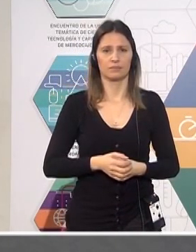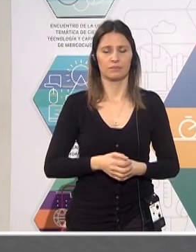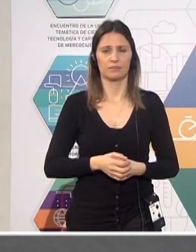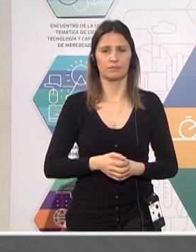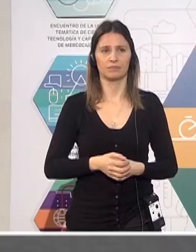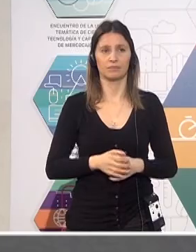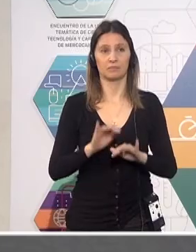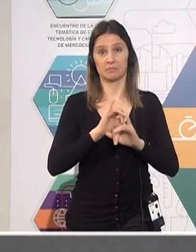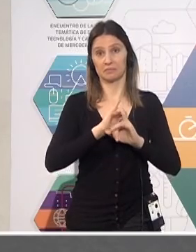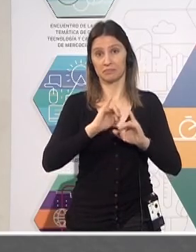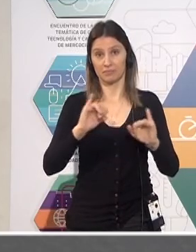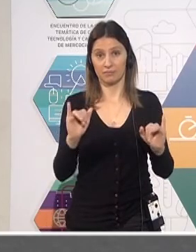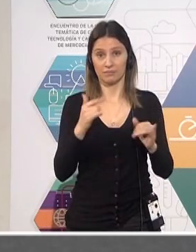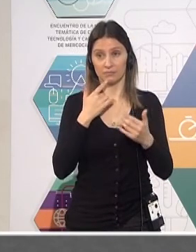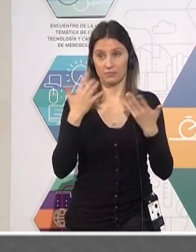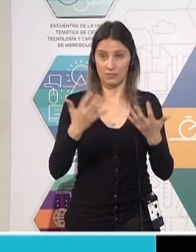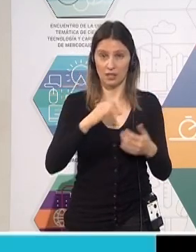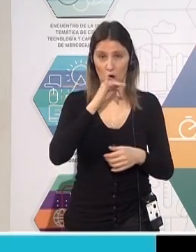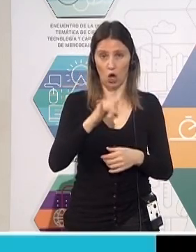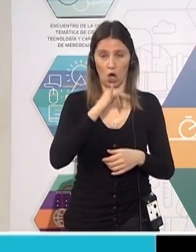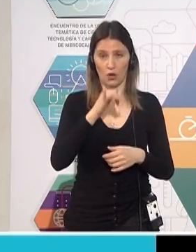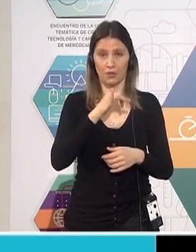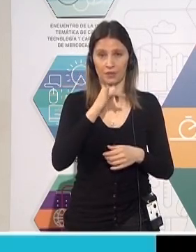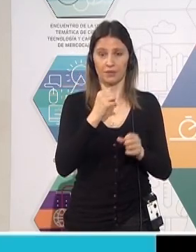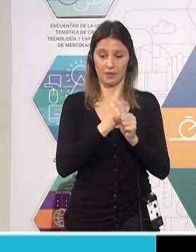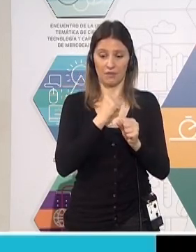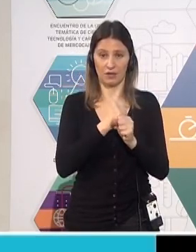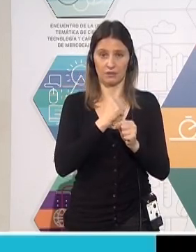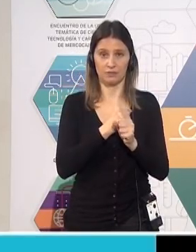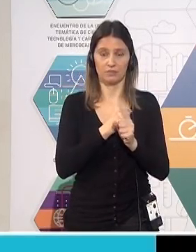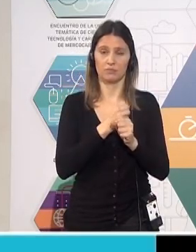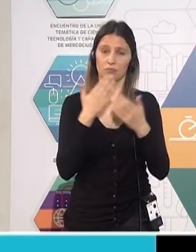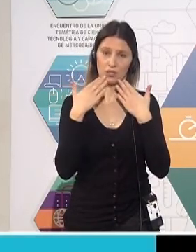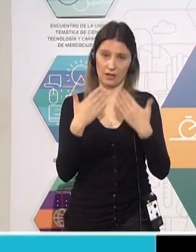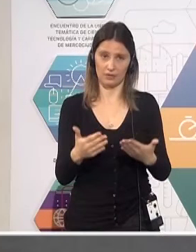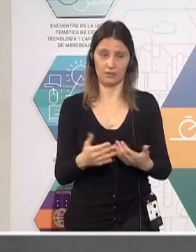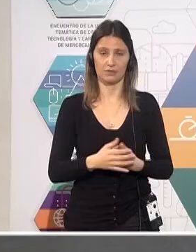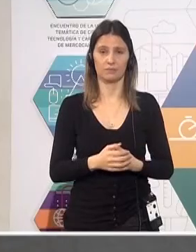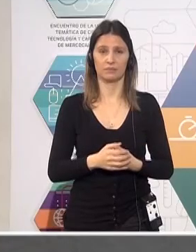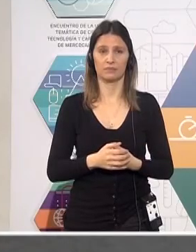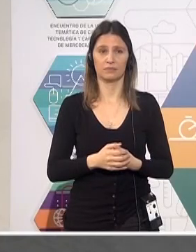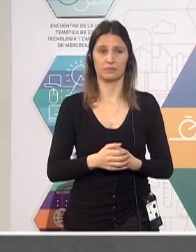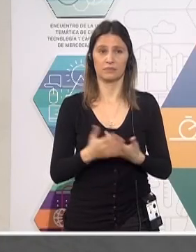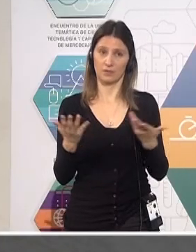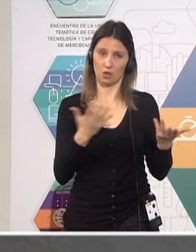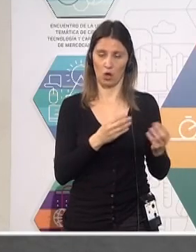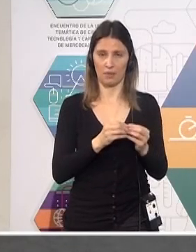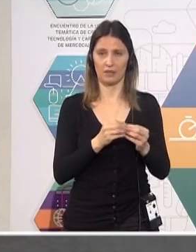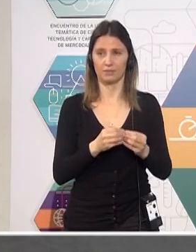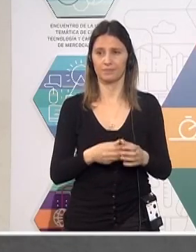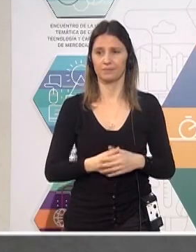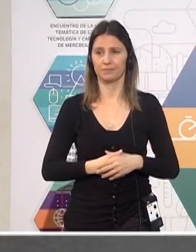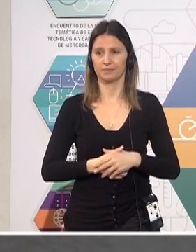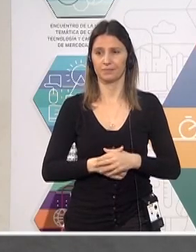bueno hasta aquí lo que quería exponerle de lo que estamos trabajando muchas gracias y los dejo con mi compañero